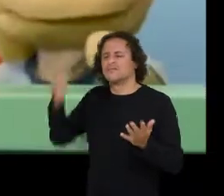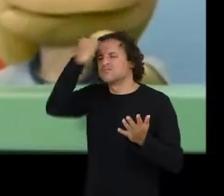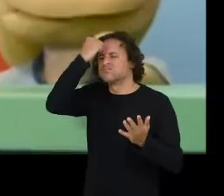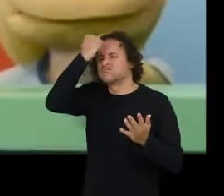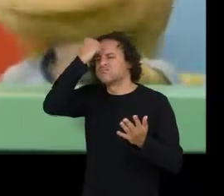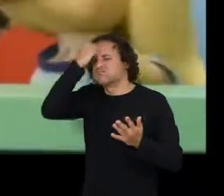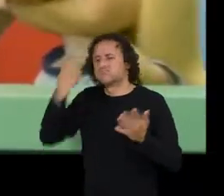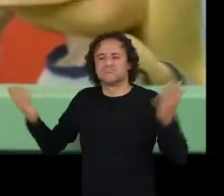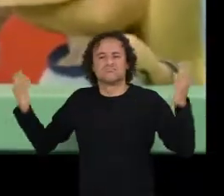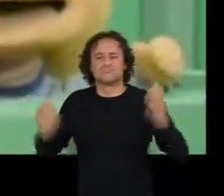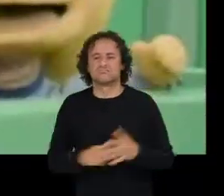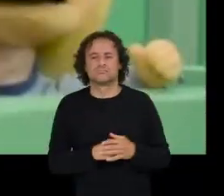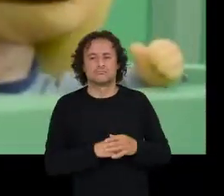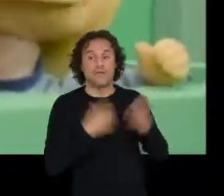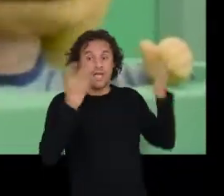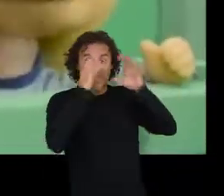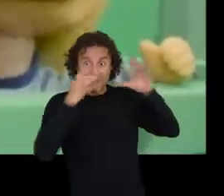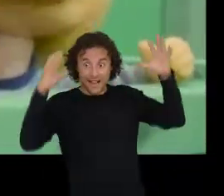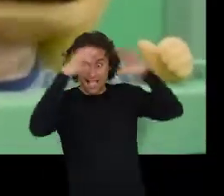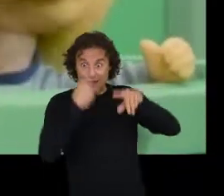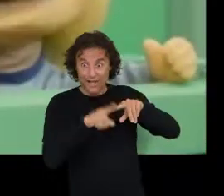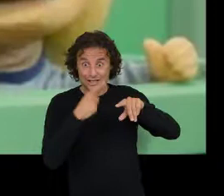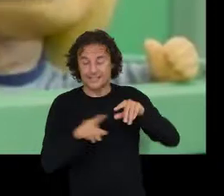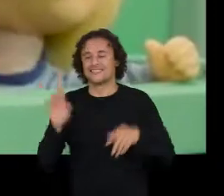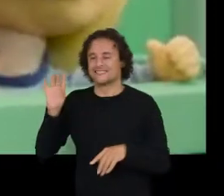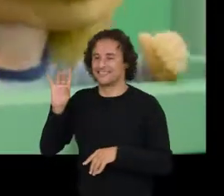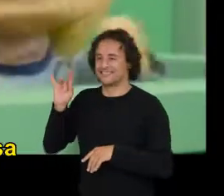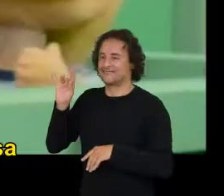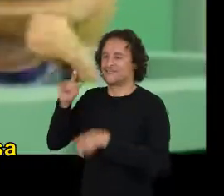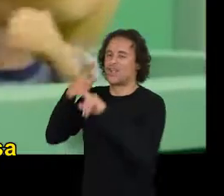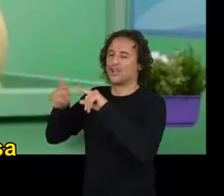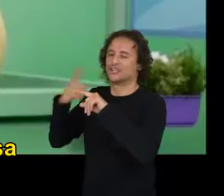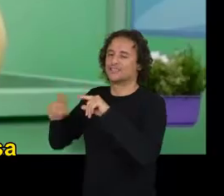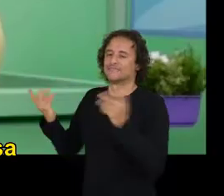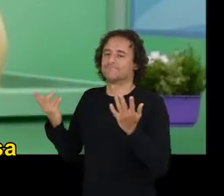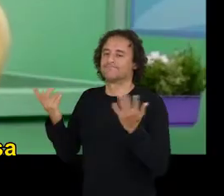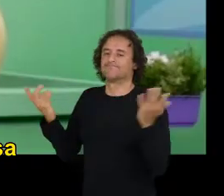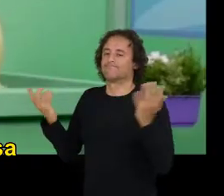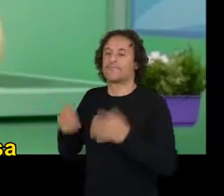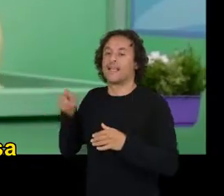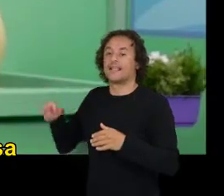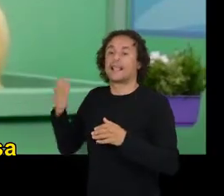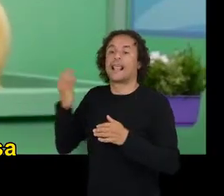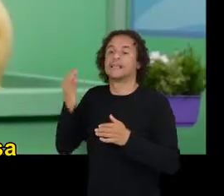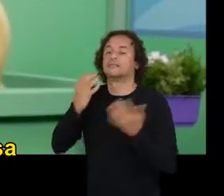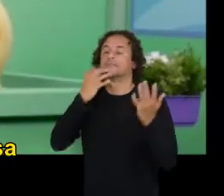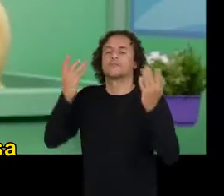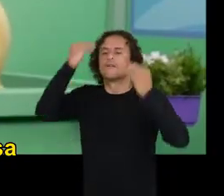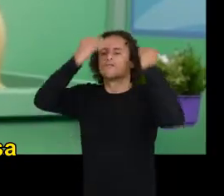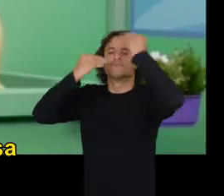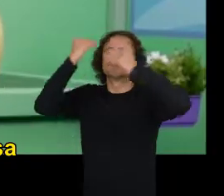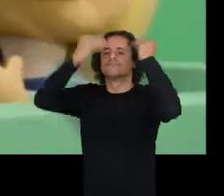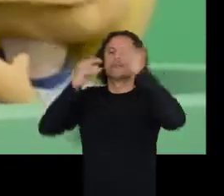Imaginar cousas? Sí, imaginar cousas. Imaginar cousas e pensar nunha cousa como se existise